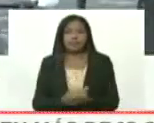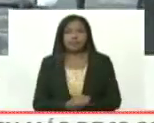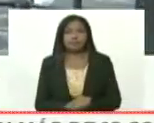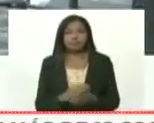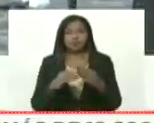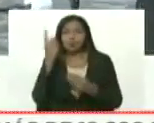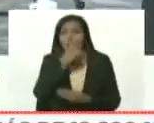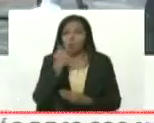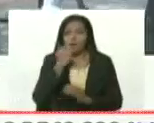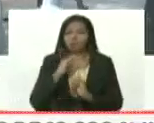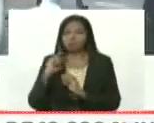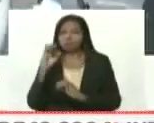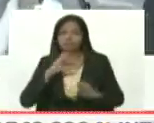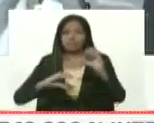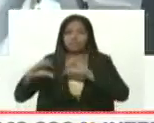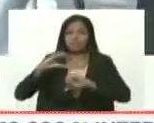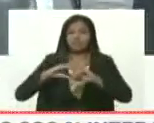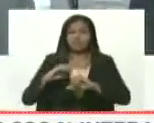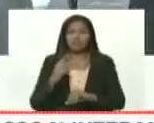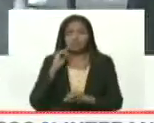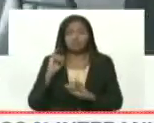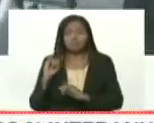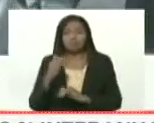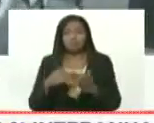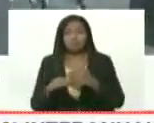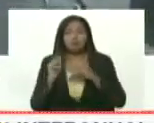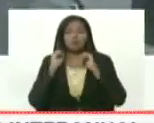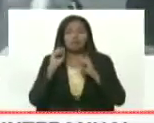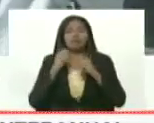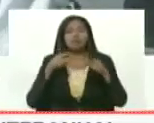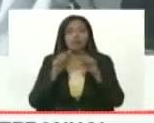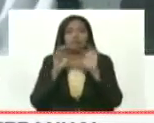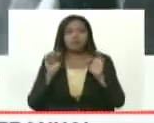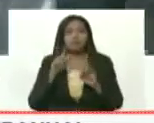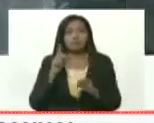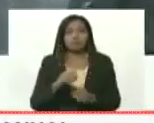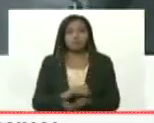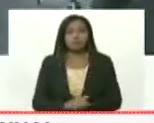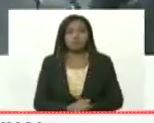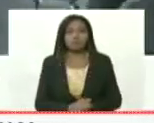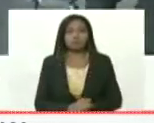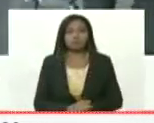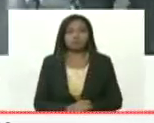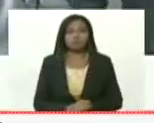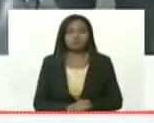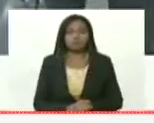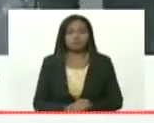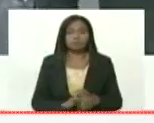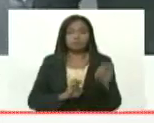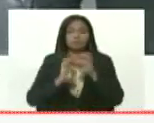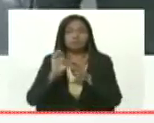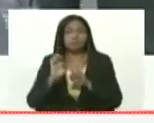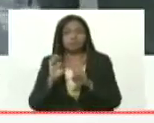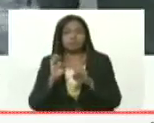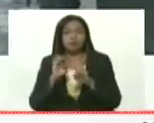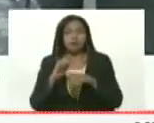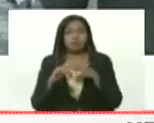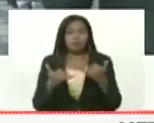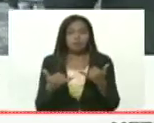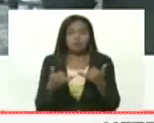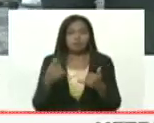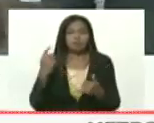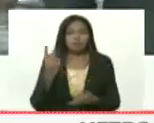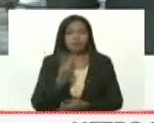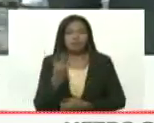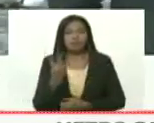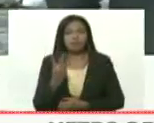todito. Entonces ellos son los ganadores. Y lo que tenemos aquí, la prueba, la primera prueba, tiene dos